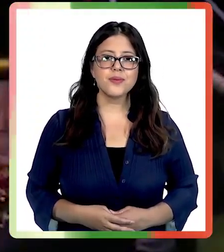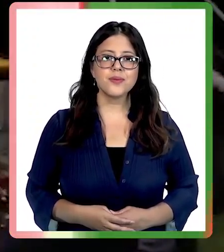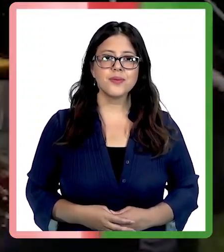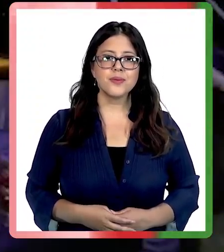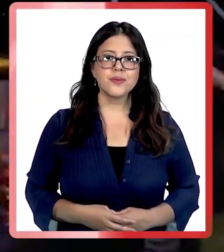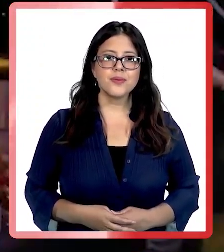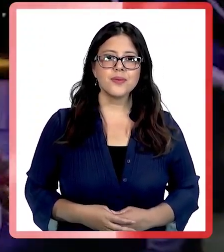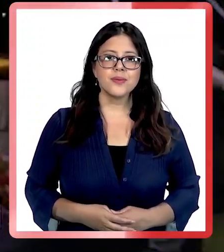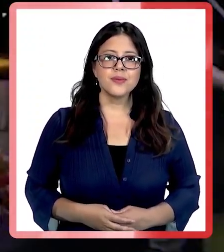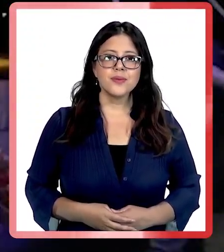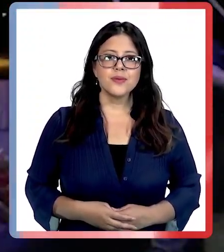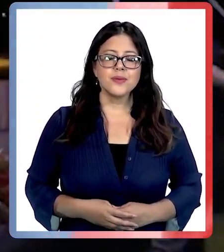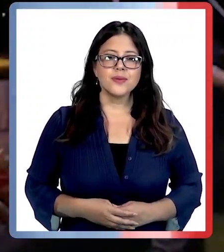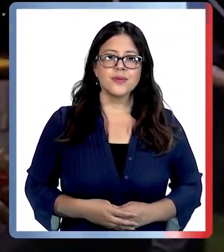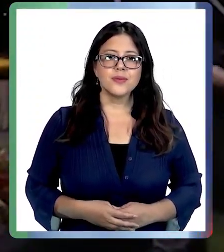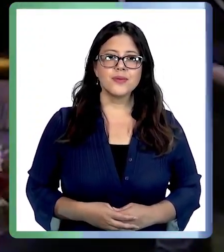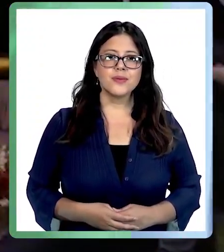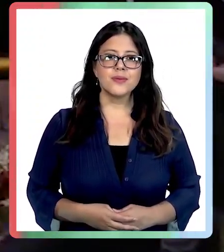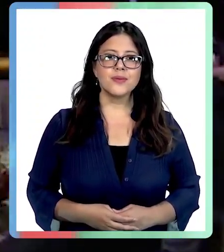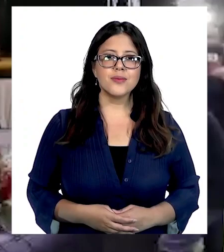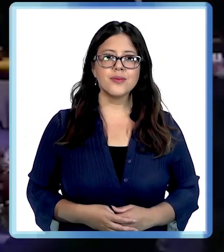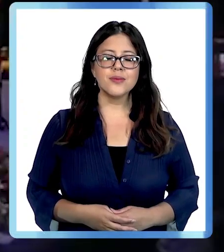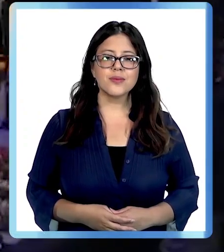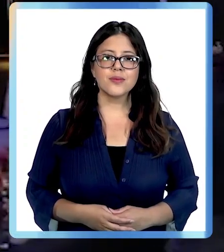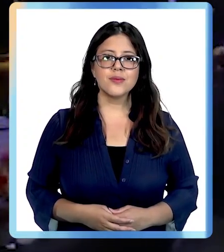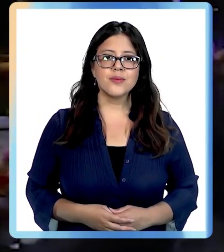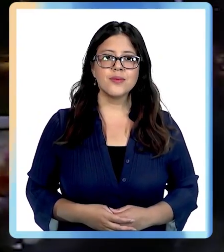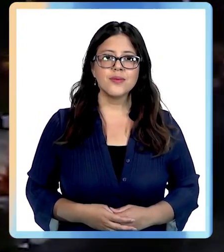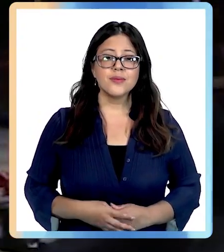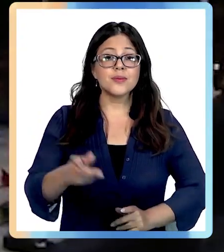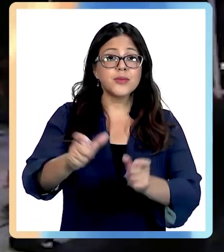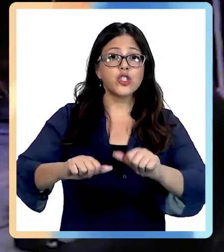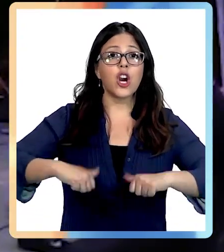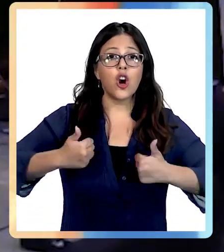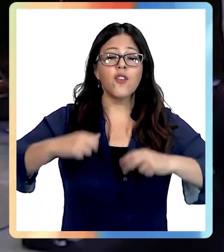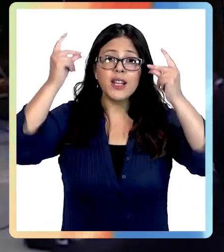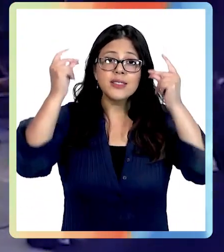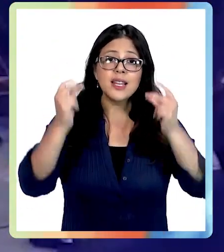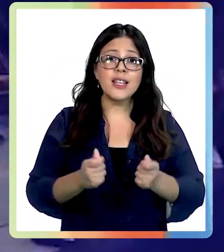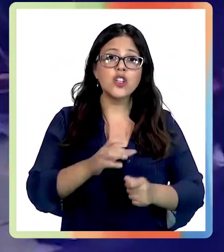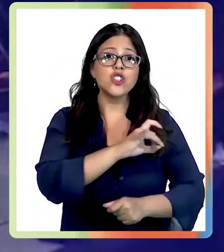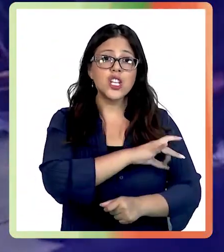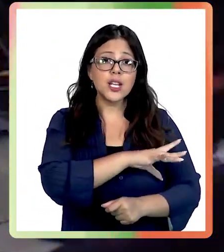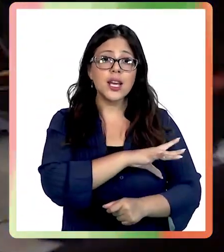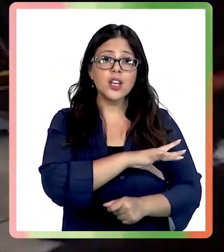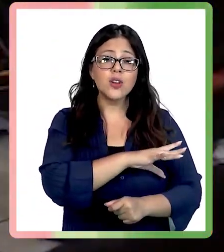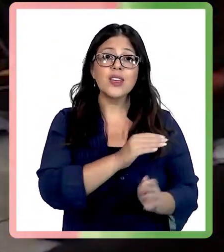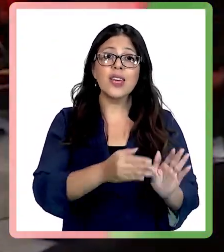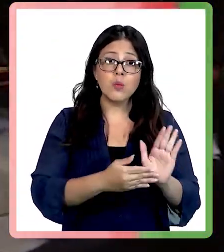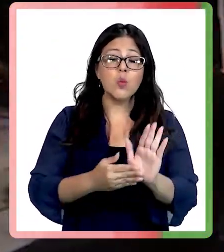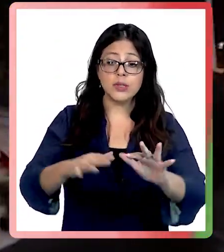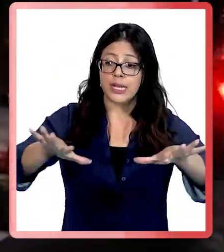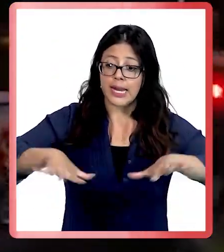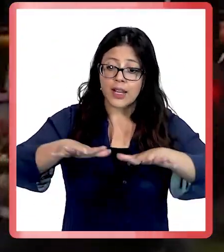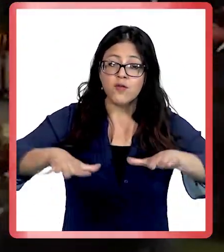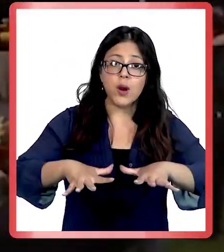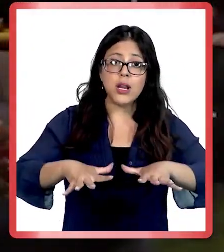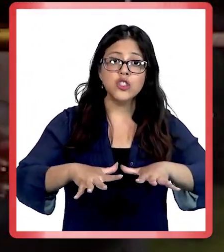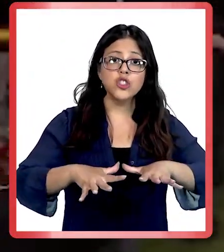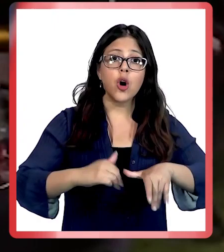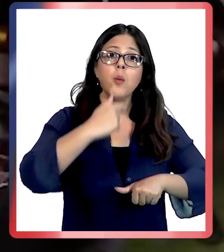son jóvenes talentos chilenos que confirman que el esfuerzo personal y familiar y el estudio comprometido les permite